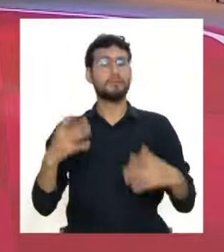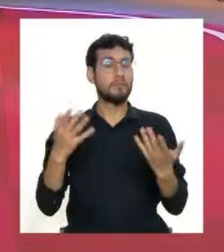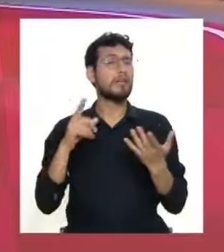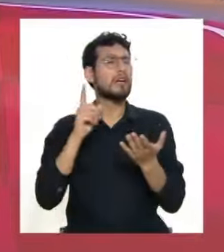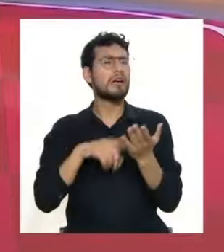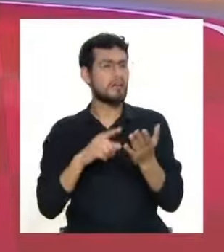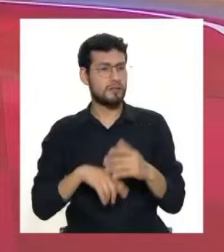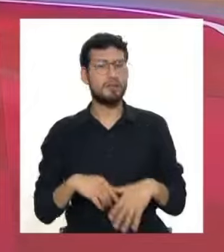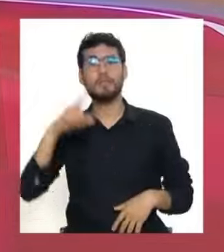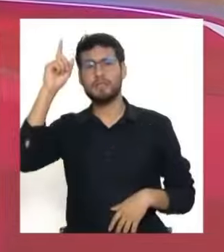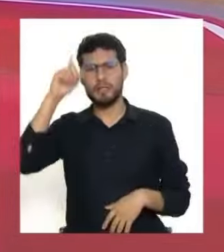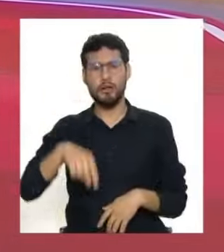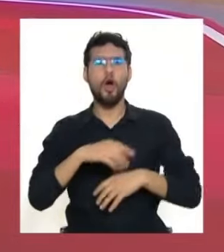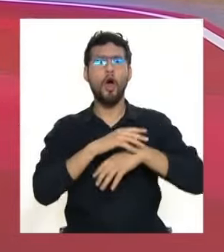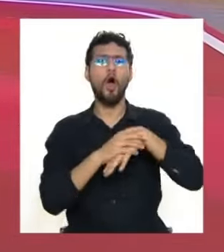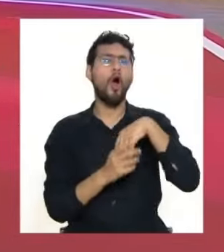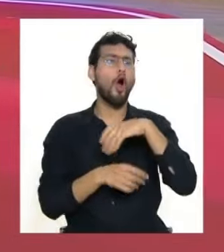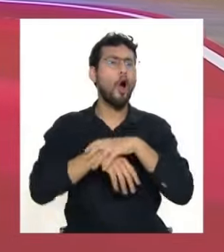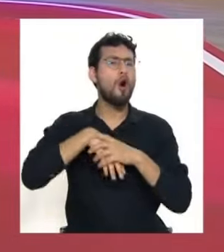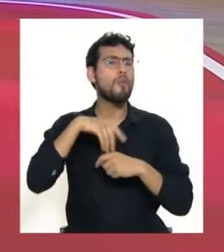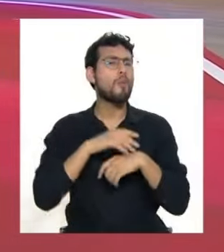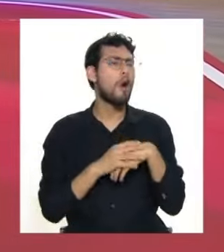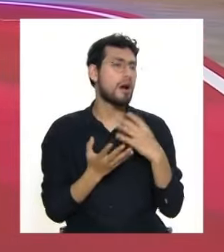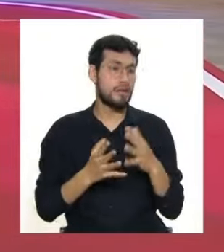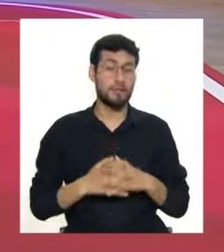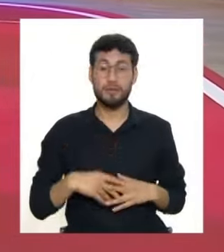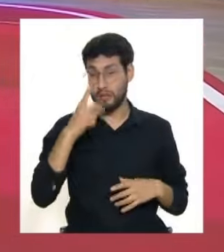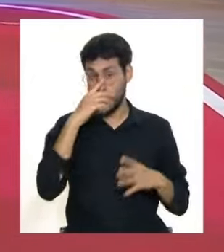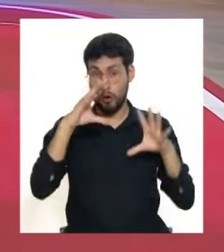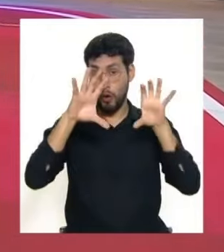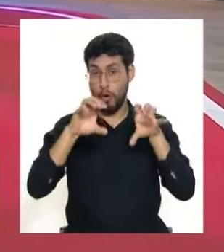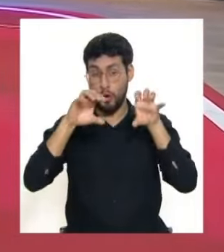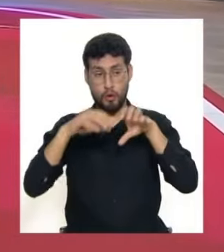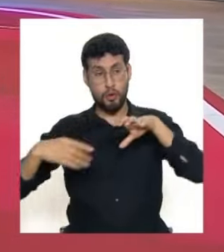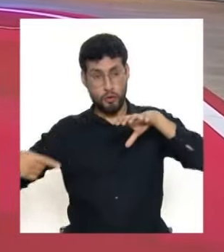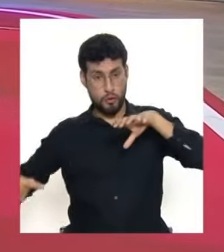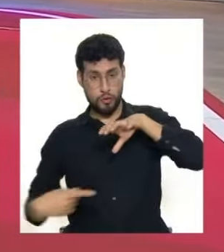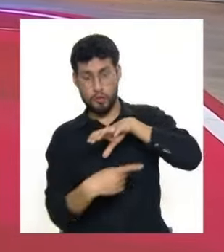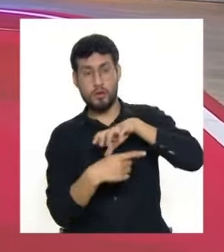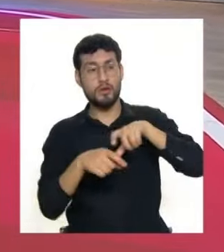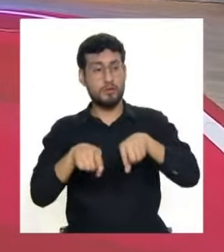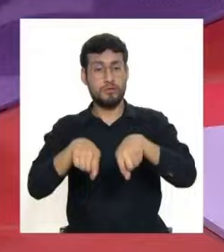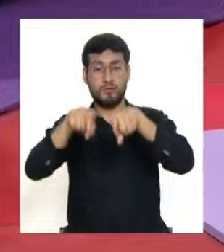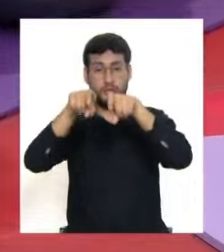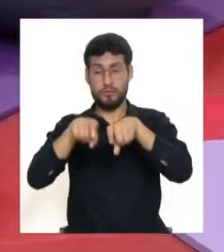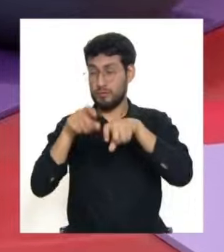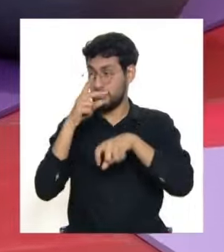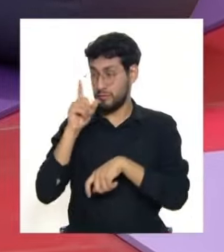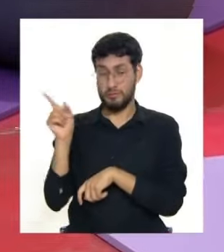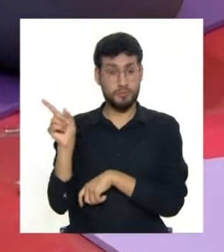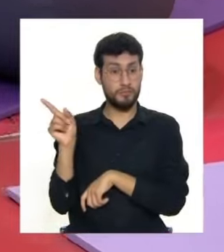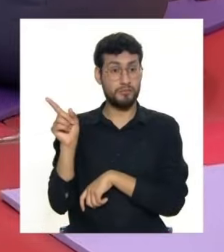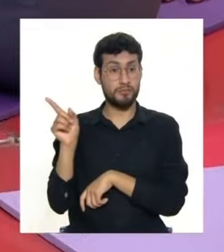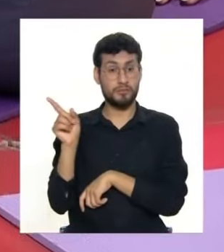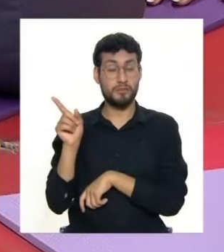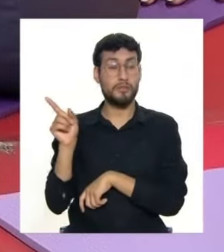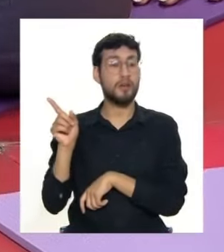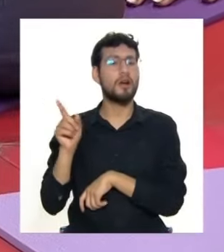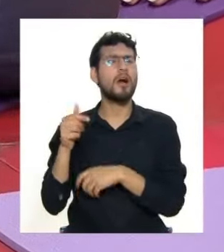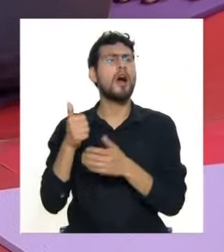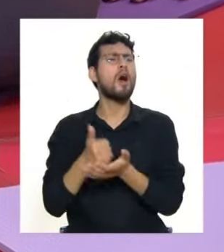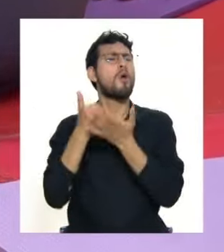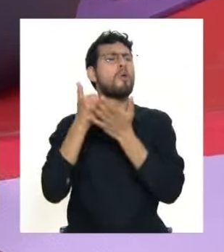tiene que ser una posición muy cómoda. Vamos a colocar un cojín debajo de las rodillas. Y esto va a ayudar